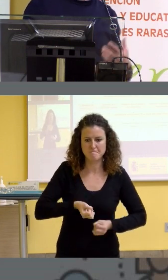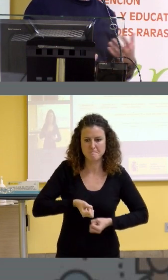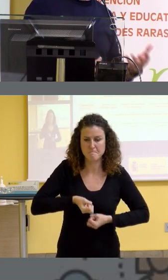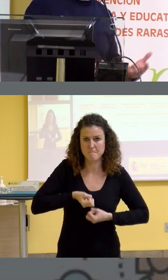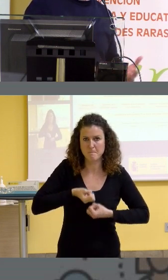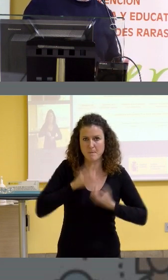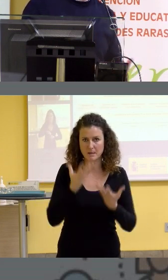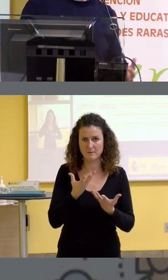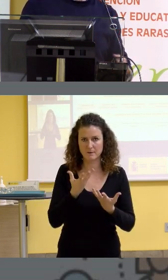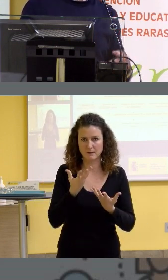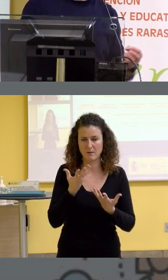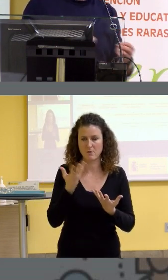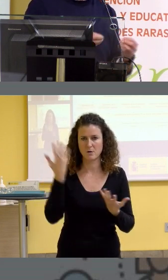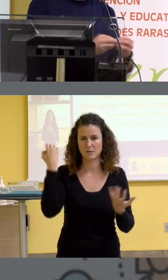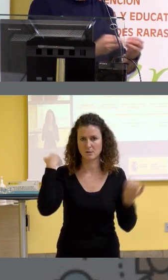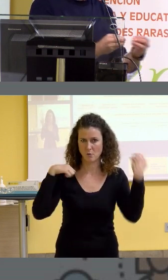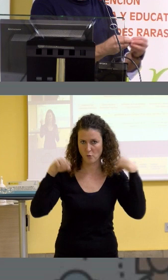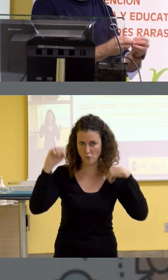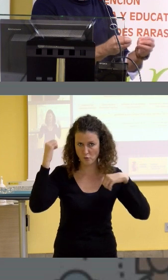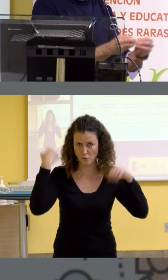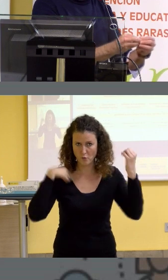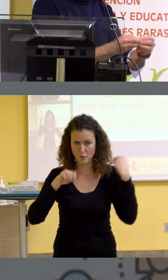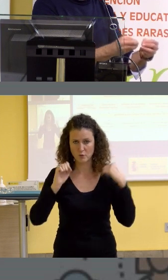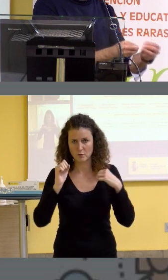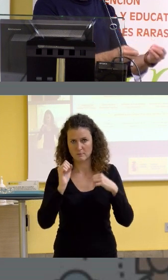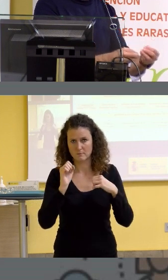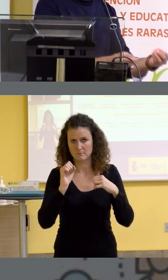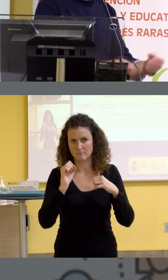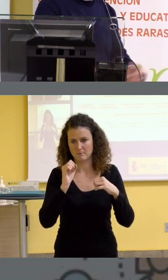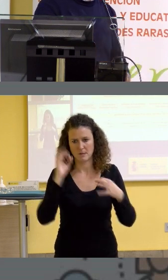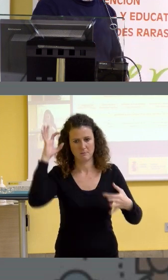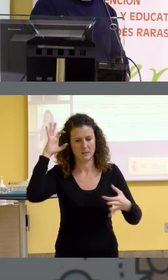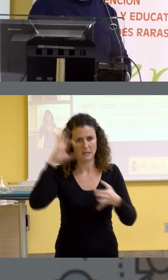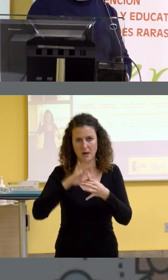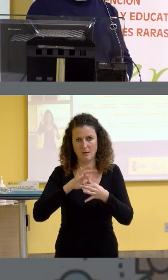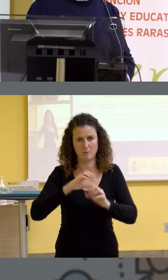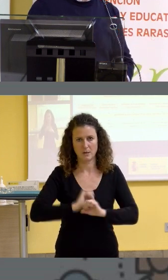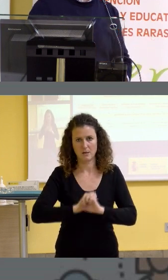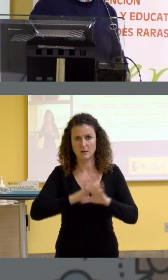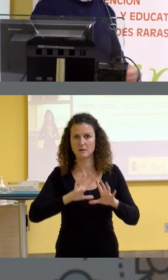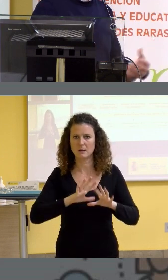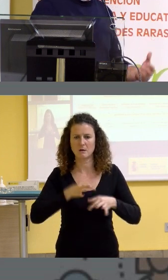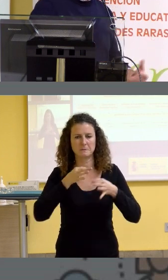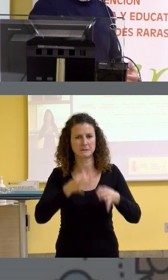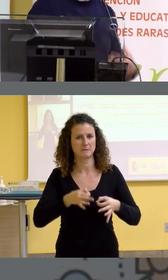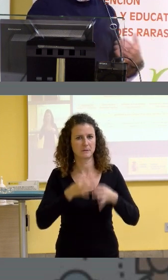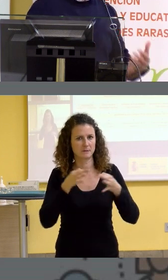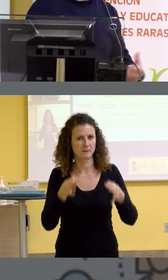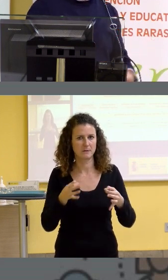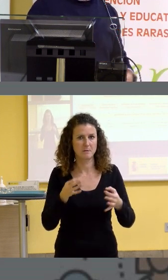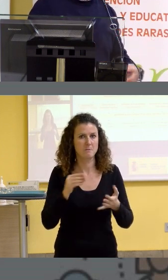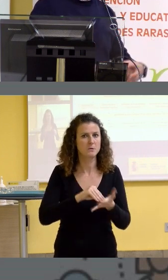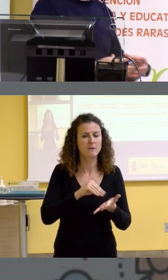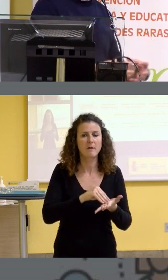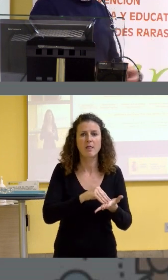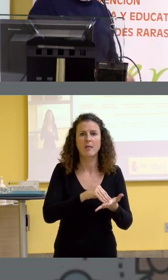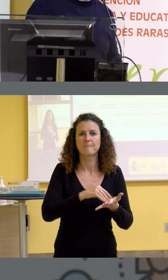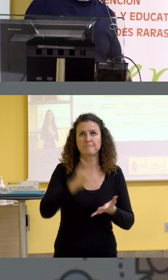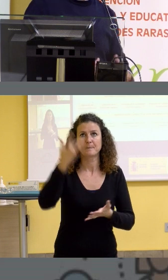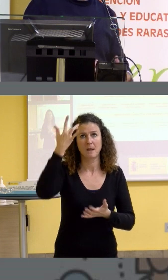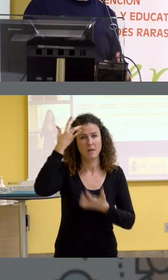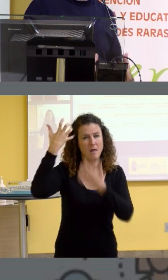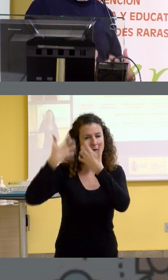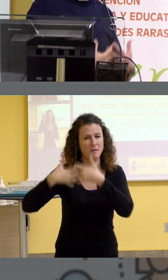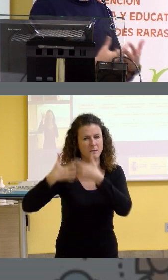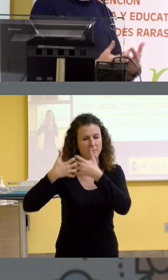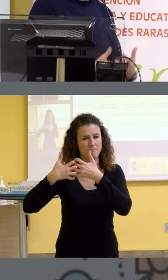neuropsiquiátricas de trastornos de conducta es algo que va a estar ahí prácticamente siempre, porque en realidad en muchas ocasiones cuando el cerebro está